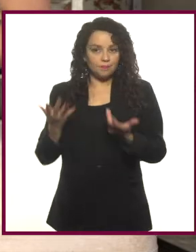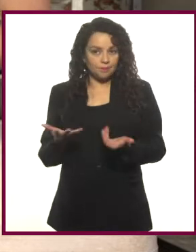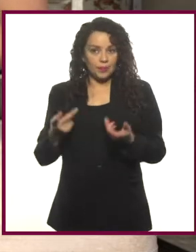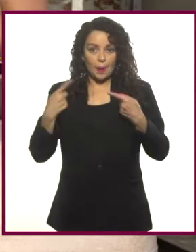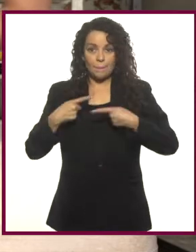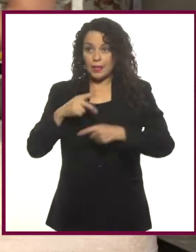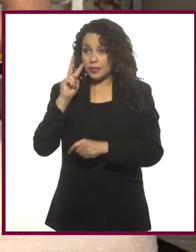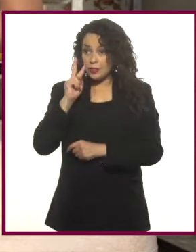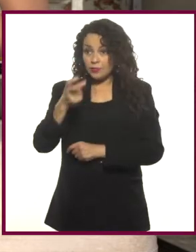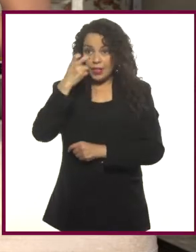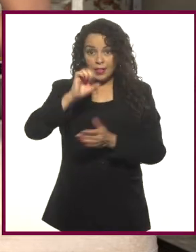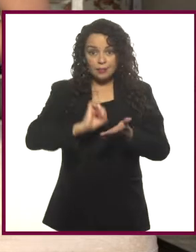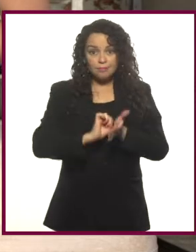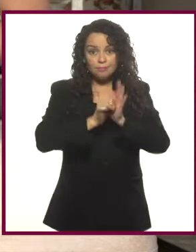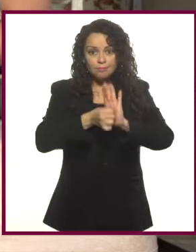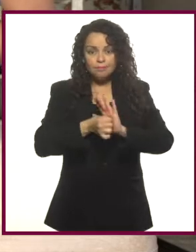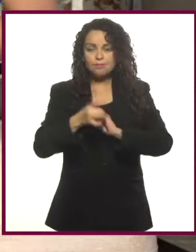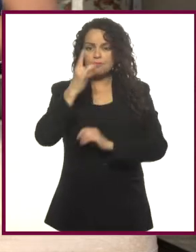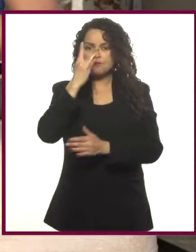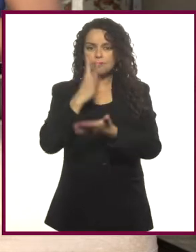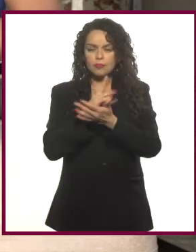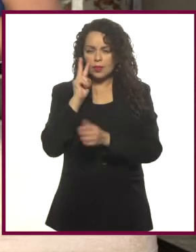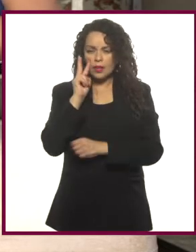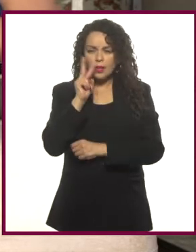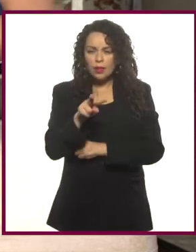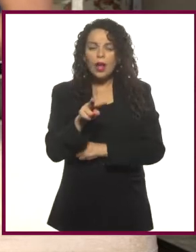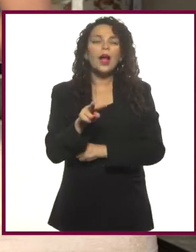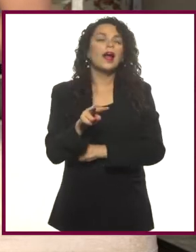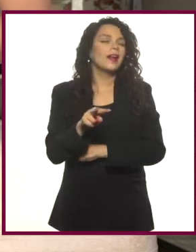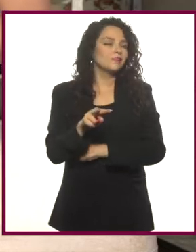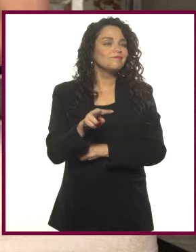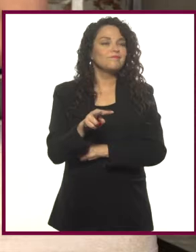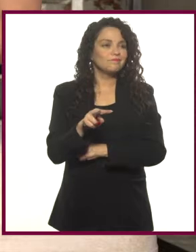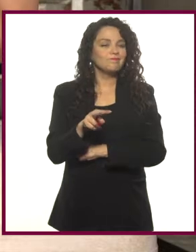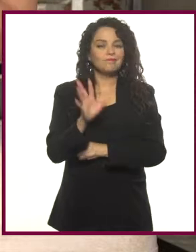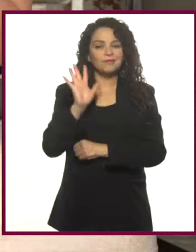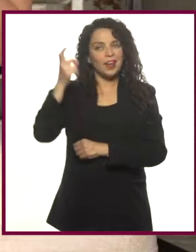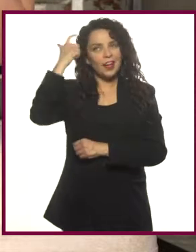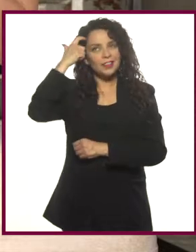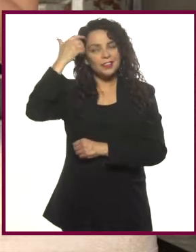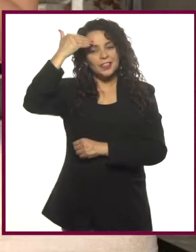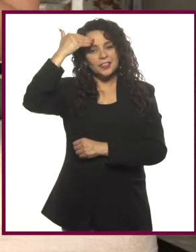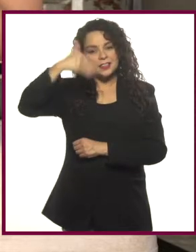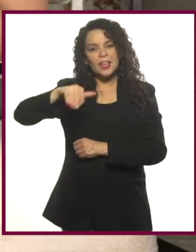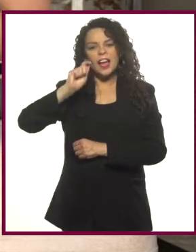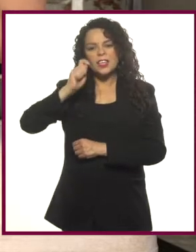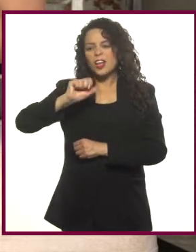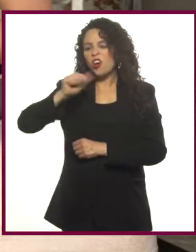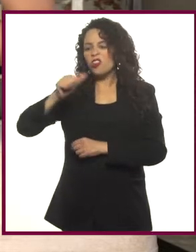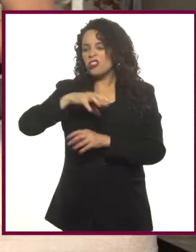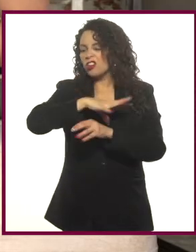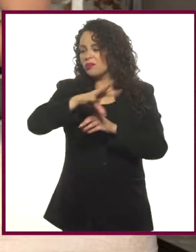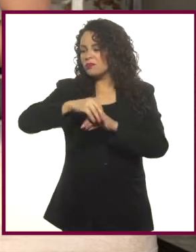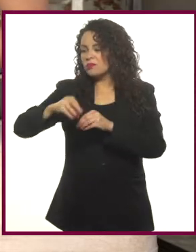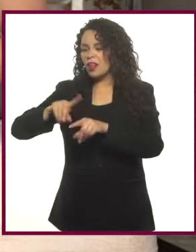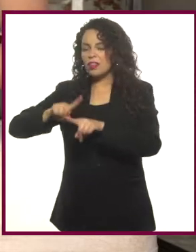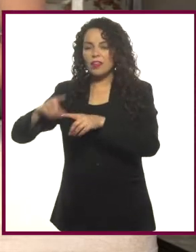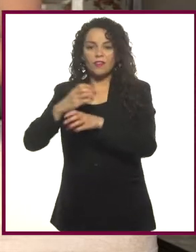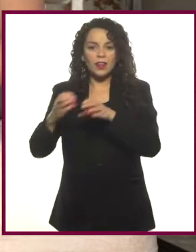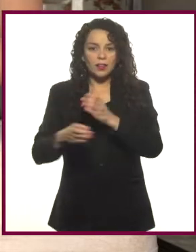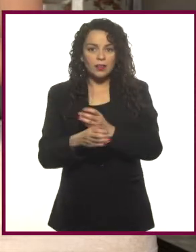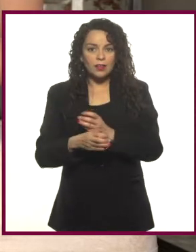bebidas. La persona que ve ese gráfico solo tiene que ver una parte de ellos para construir en su mente el resto de los